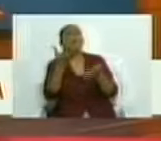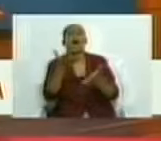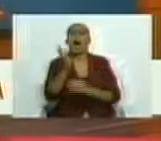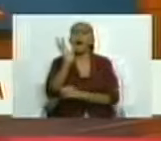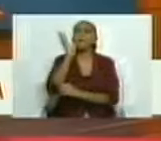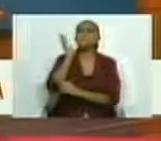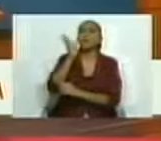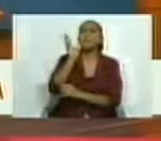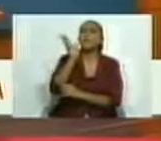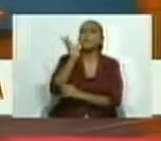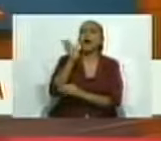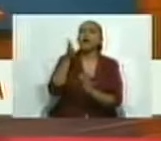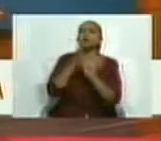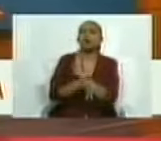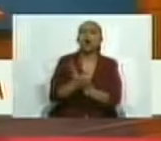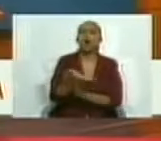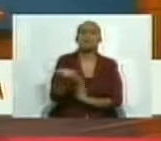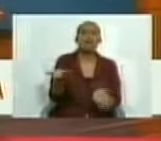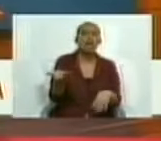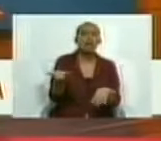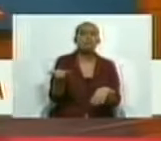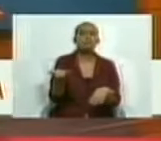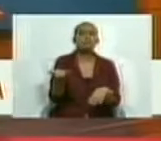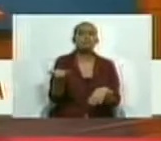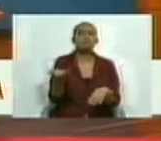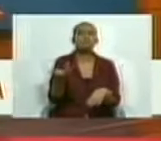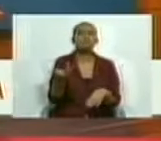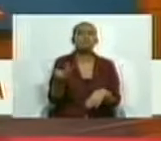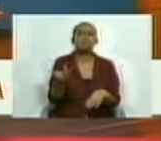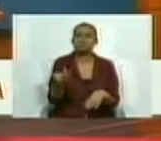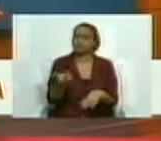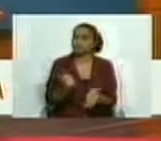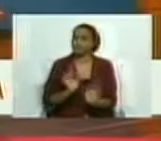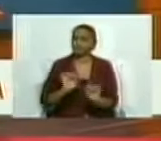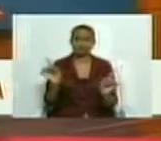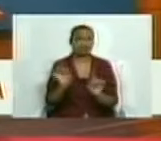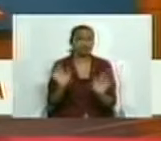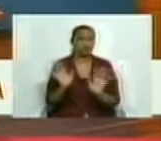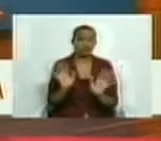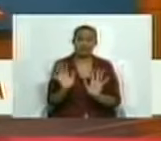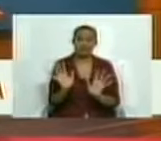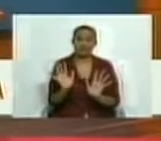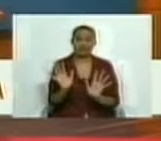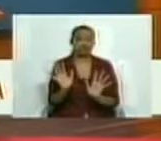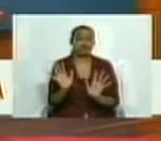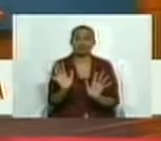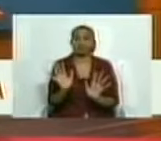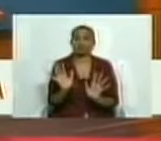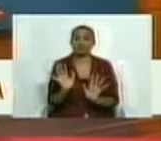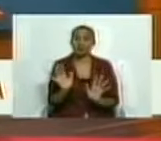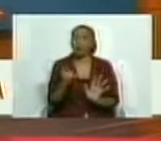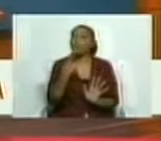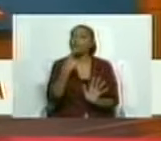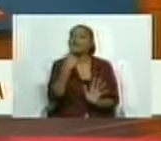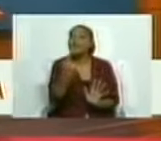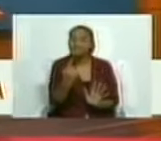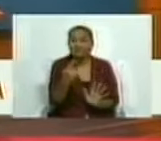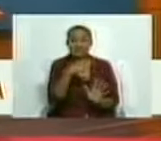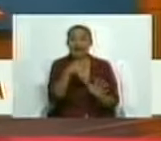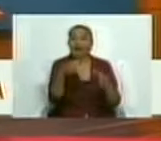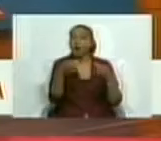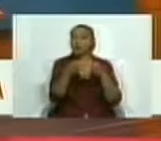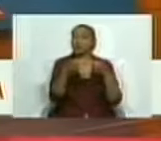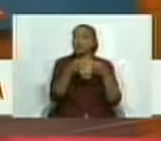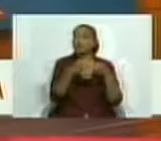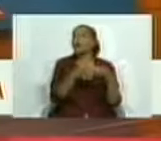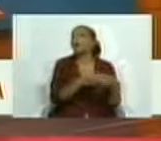doble moral y allí no pueden decir que es una organización transnacional venezolana sino es la